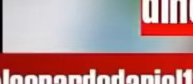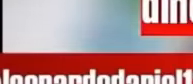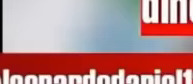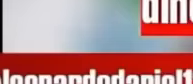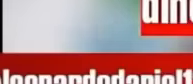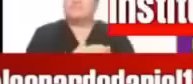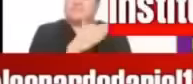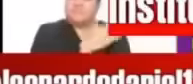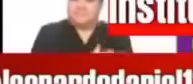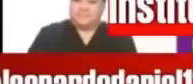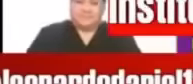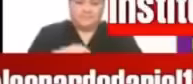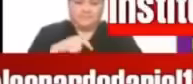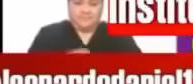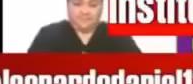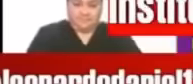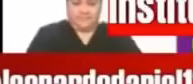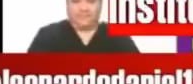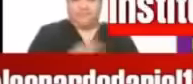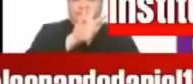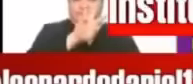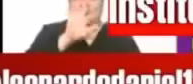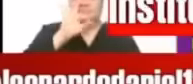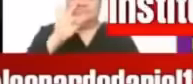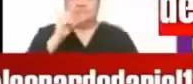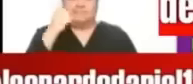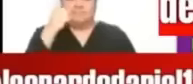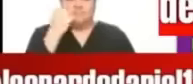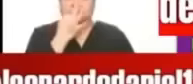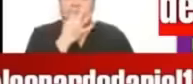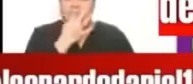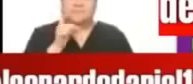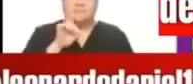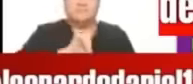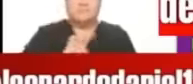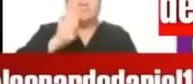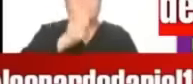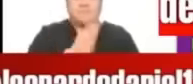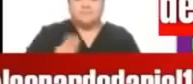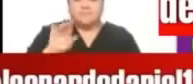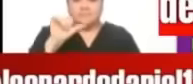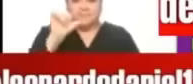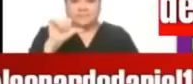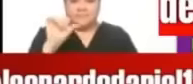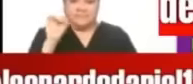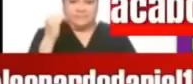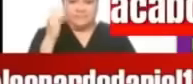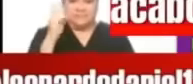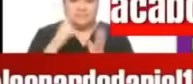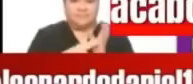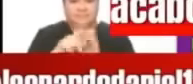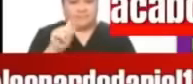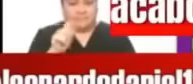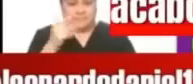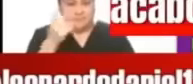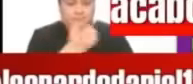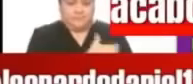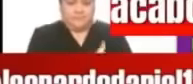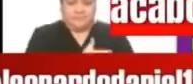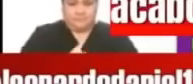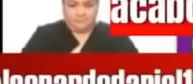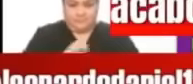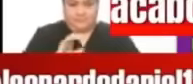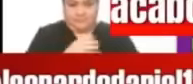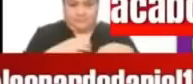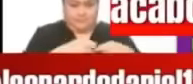mexicano. Estas instituciones que solo representaban despilfarros. Ahora sí, ya se les acabó su caja chica